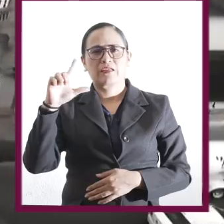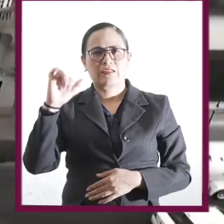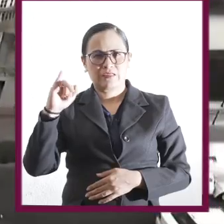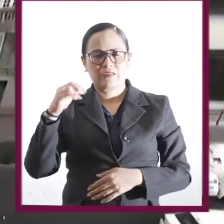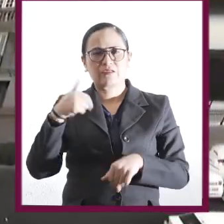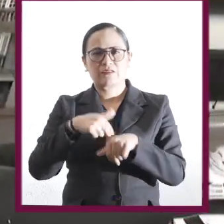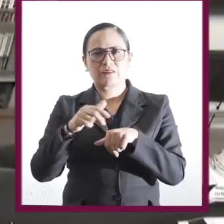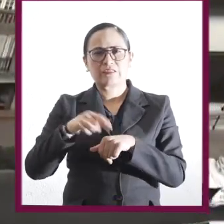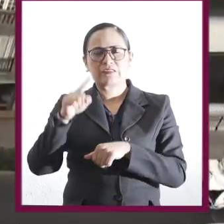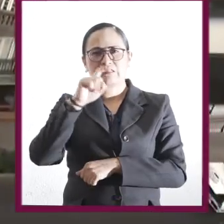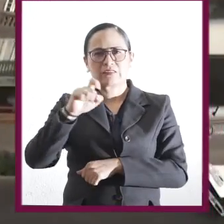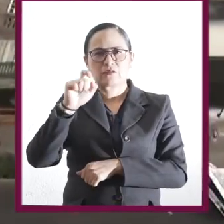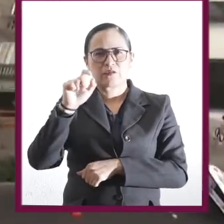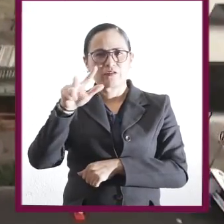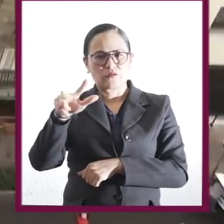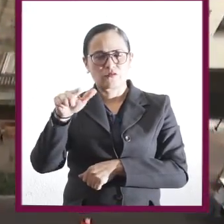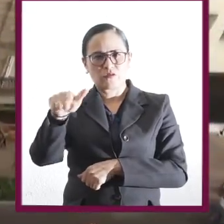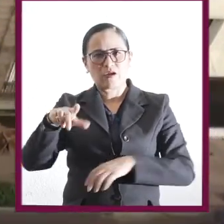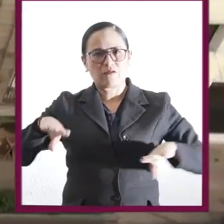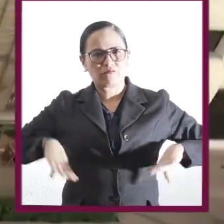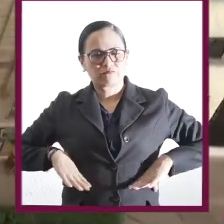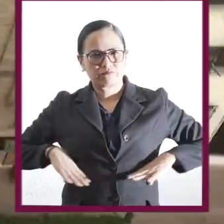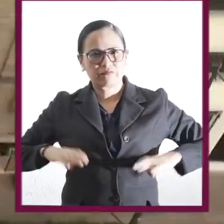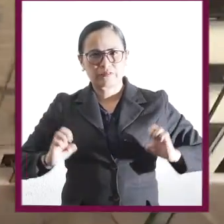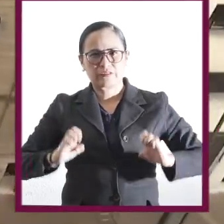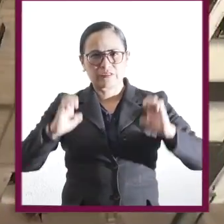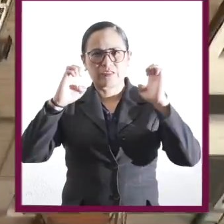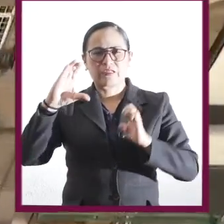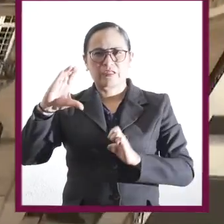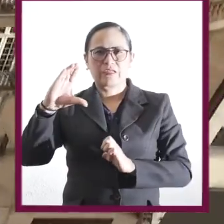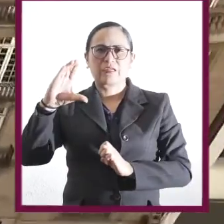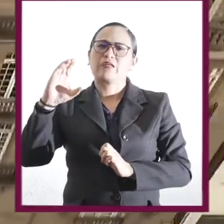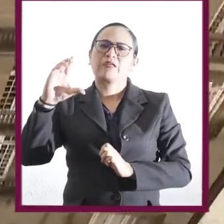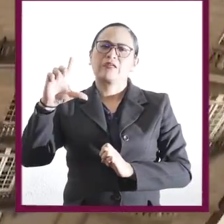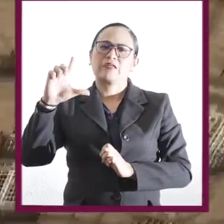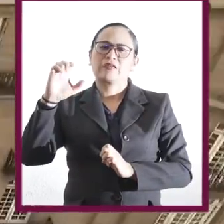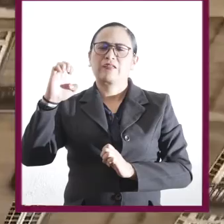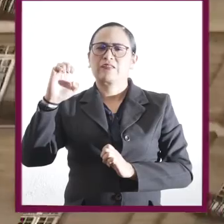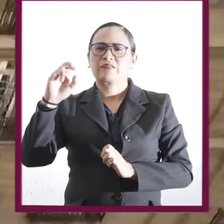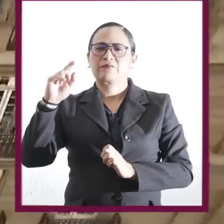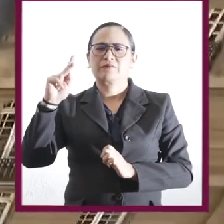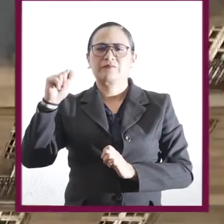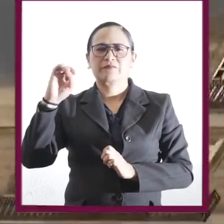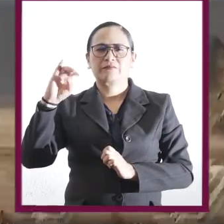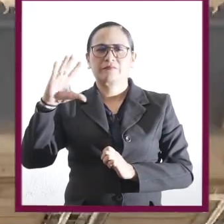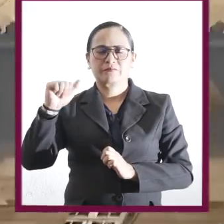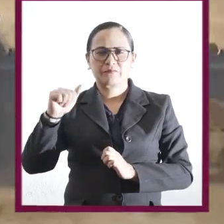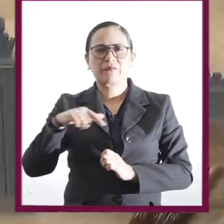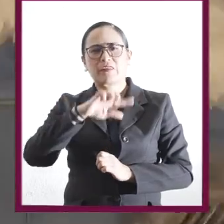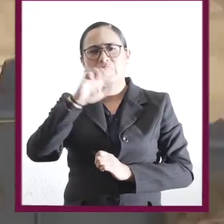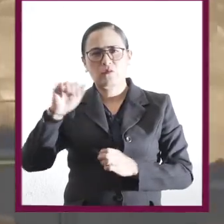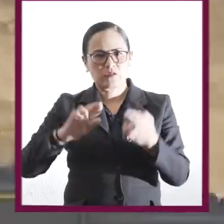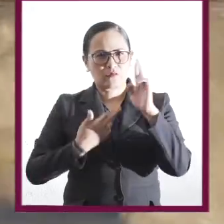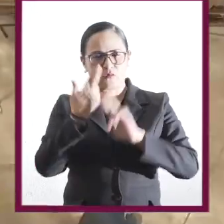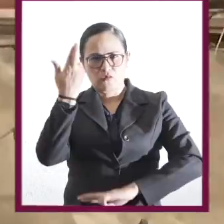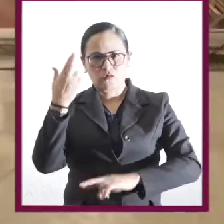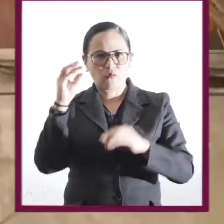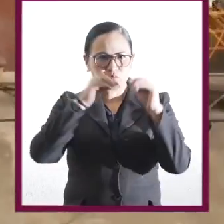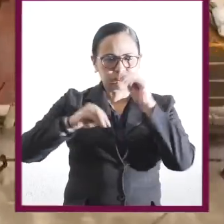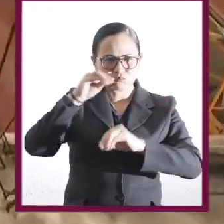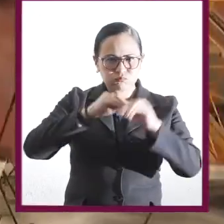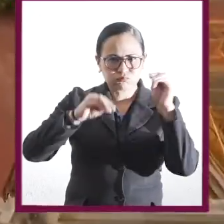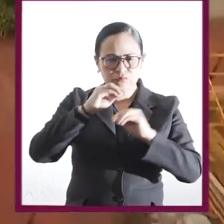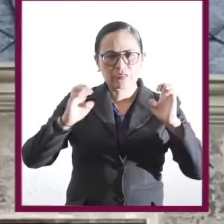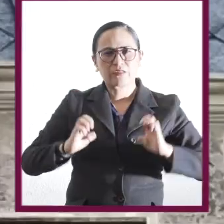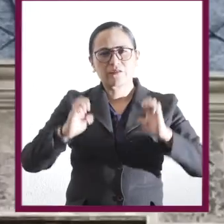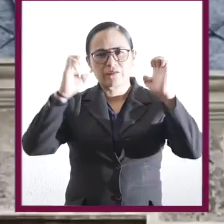En Bucareli 128 permanece uno de los últimos ejemplos de la arquitectura ecléctica en el centro, que nació después de la